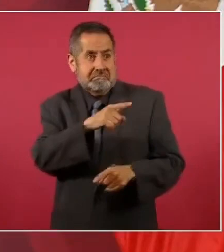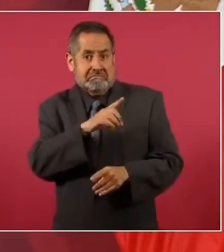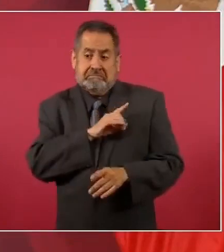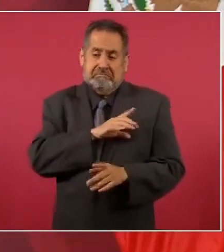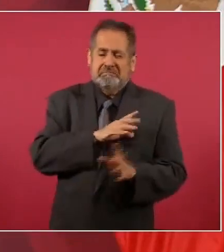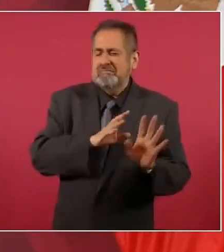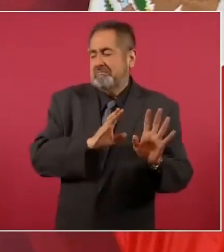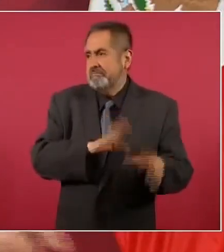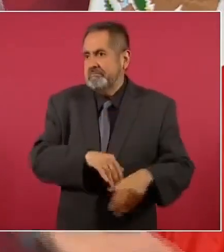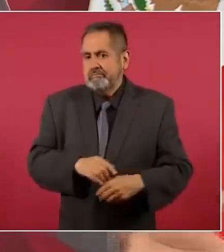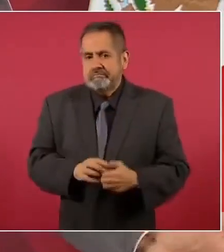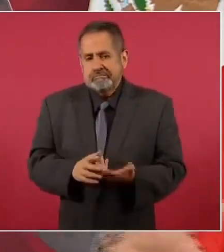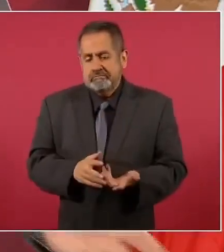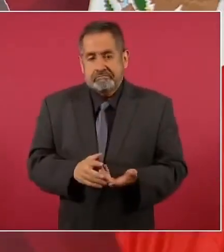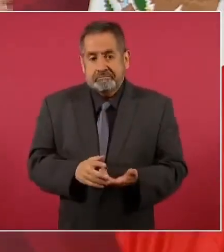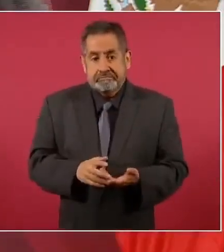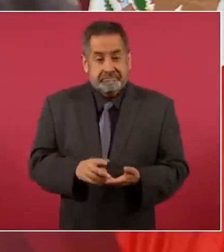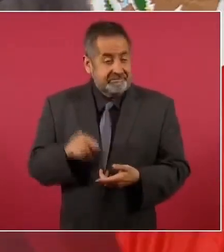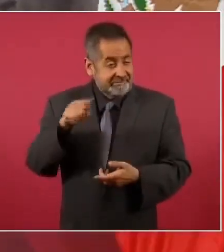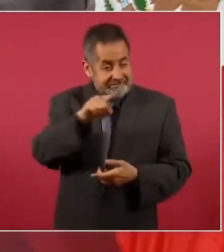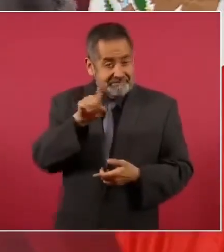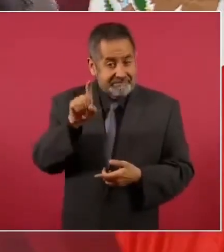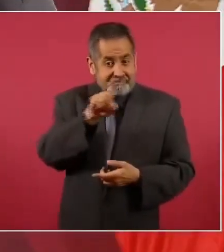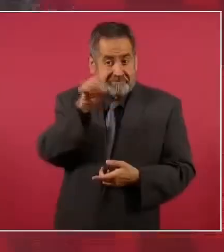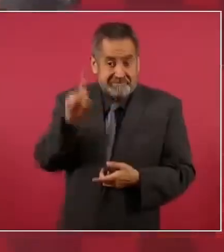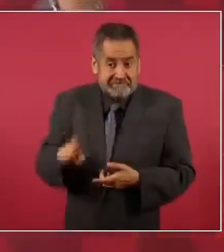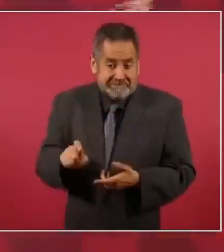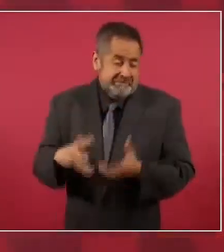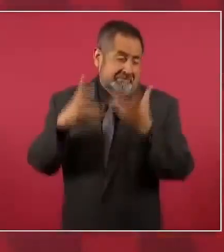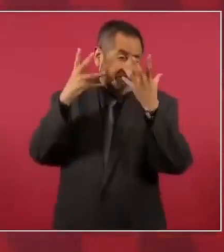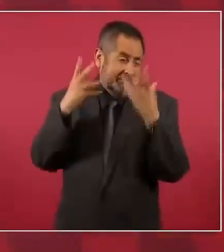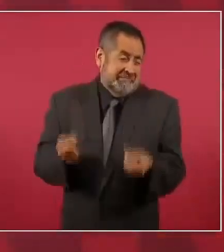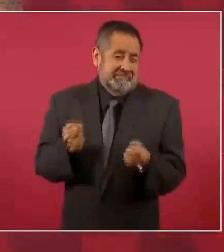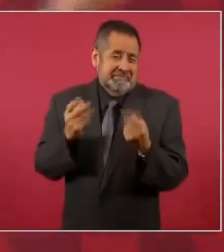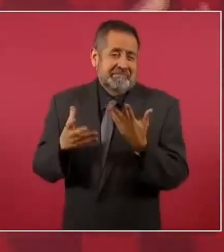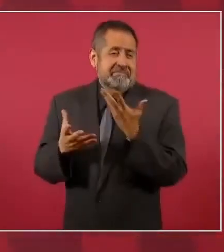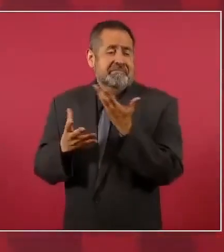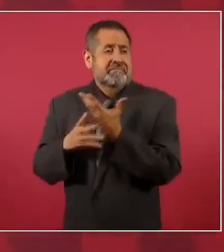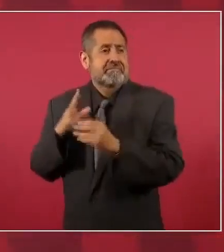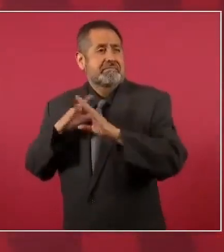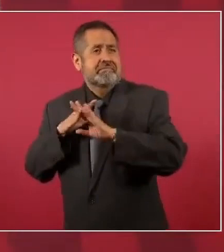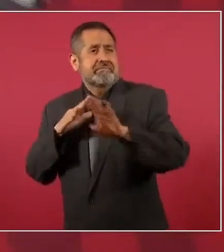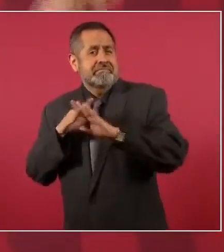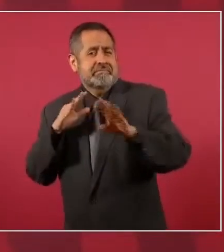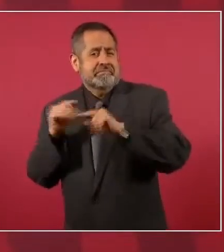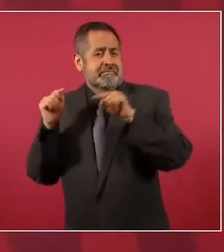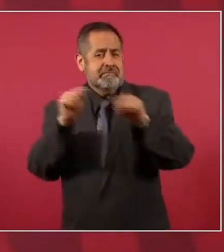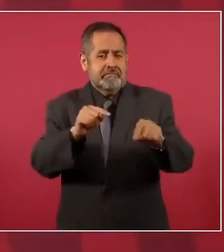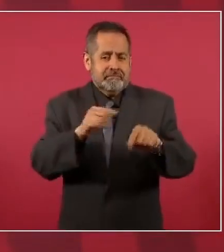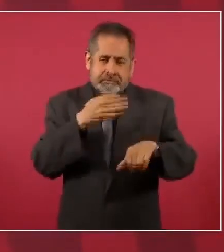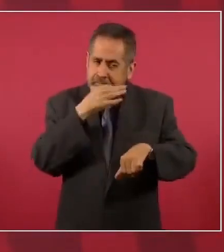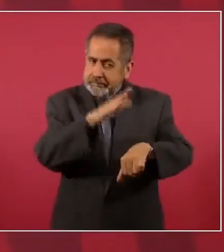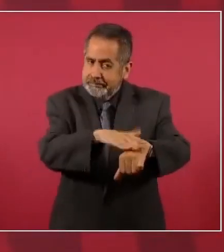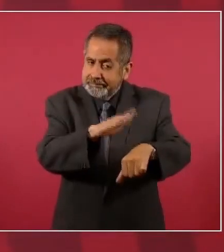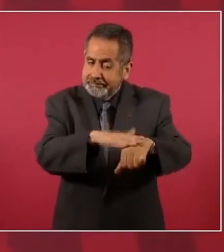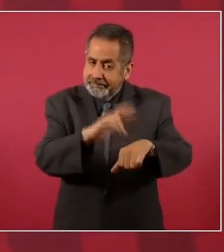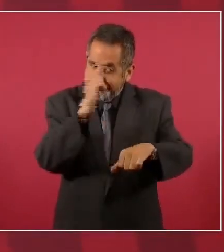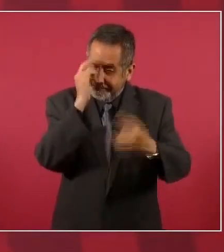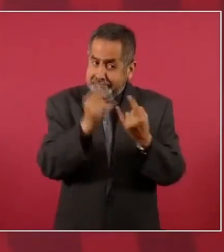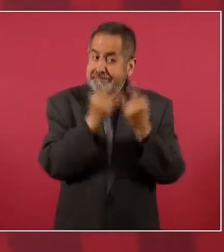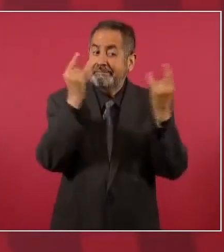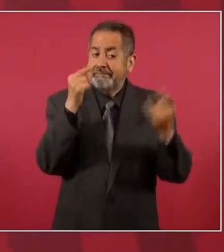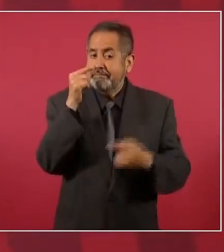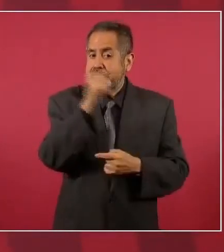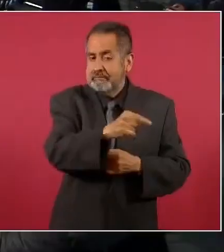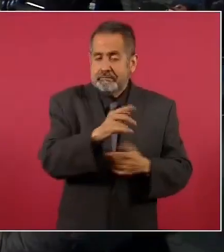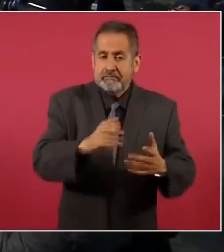Y en Texas pues está lleno de migrantes. Además, es un poco recordarle la historia. De los